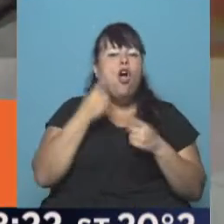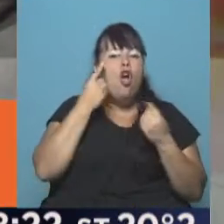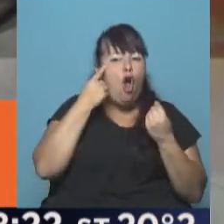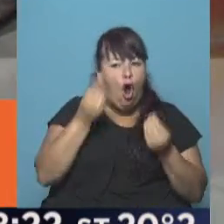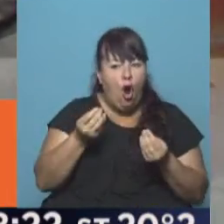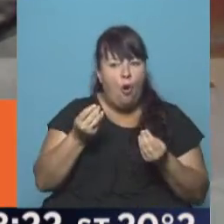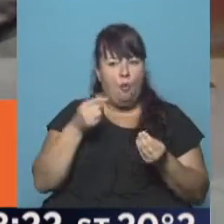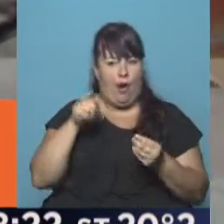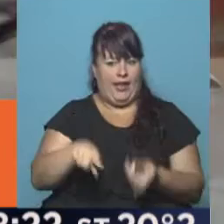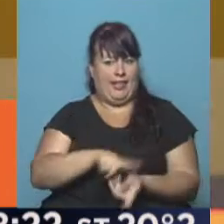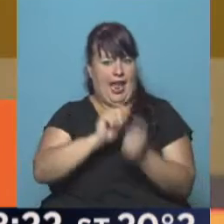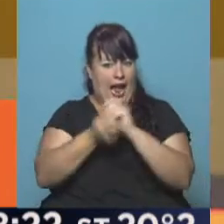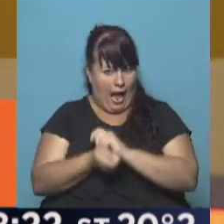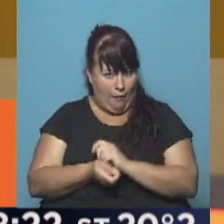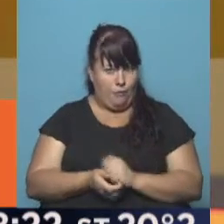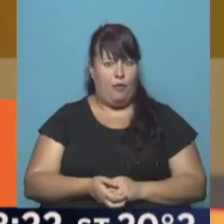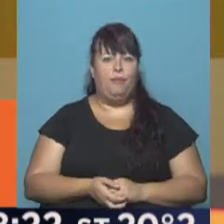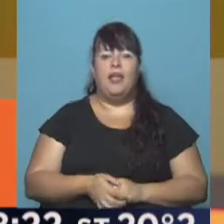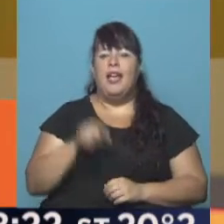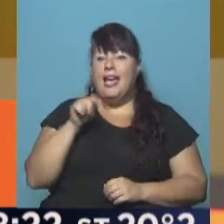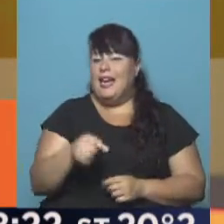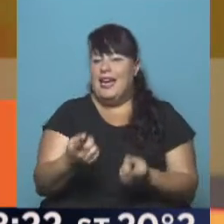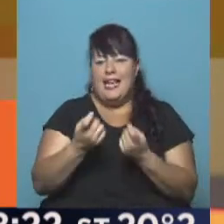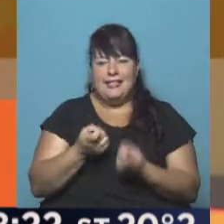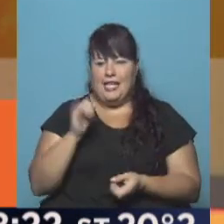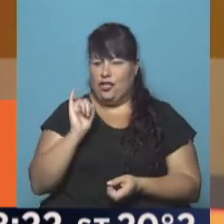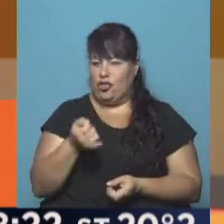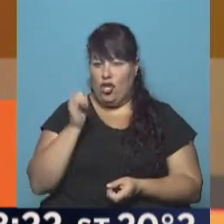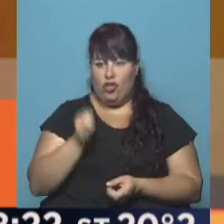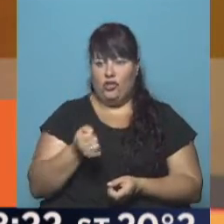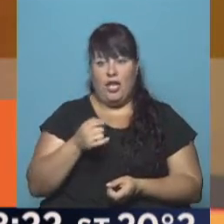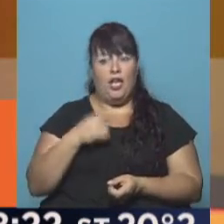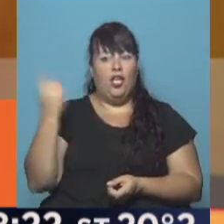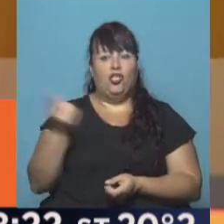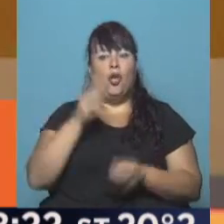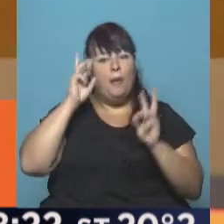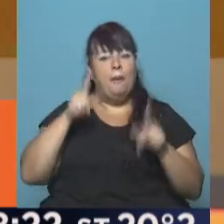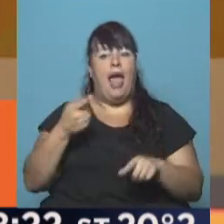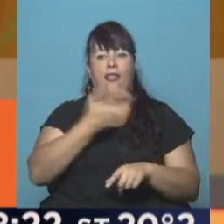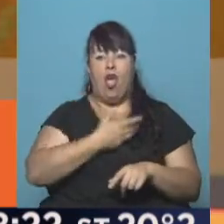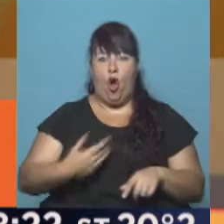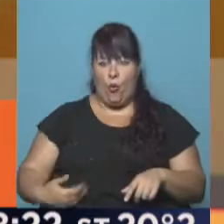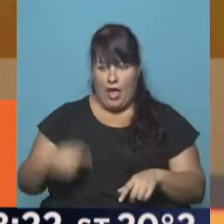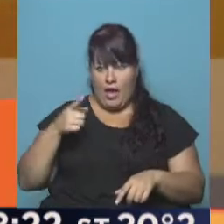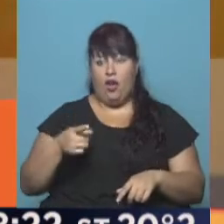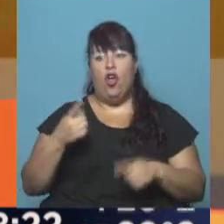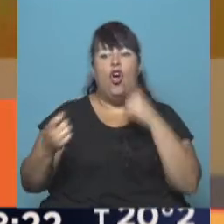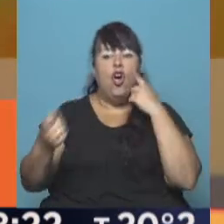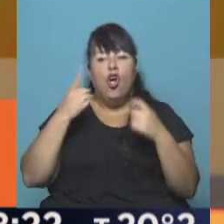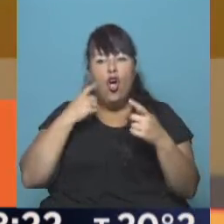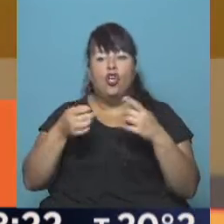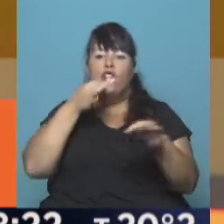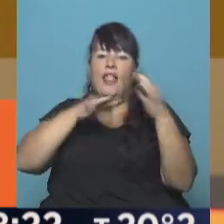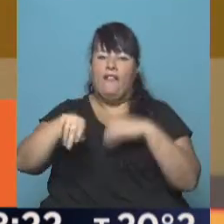esta reforma esté esto es una necesidad que hace a toda una política de estado el control del